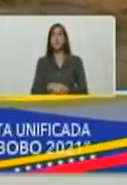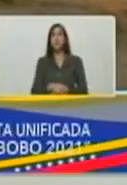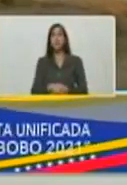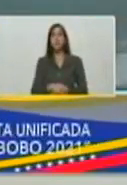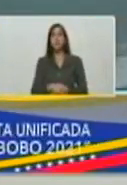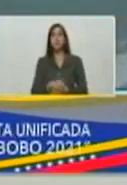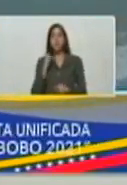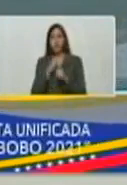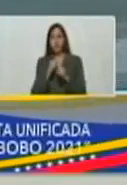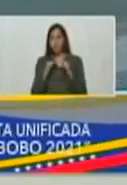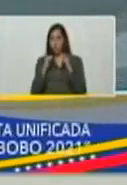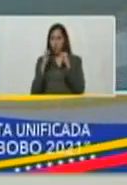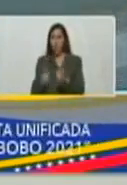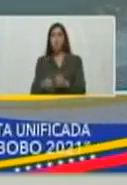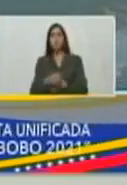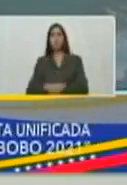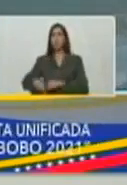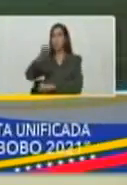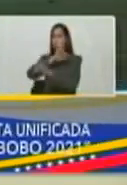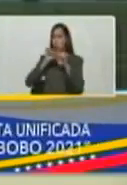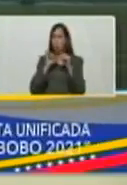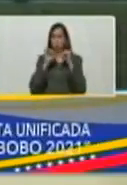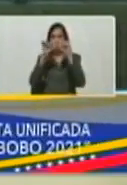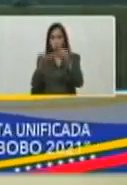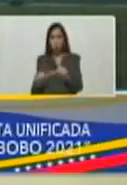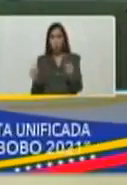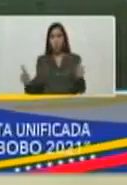activados, en combate permanente.